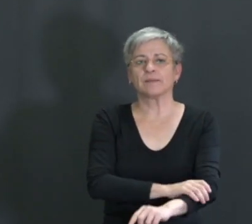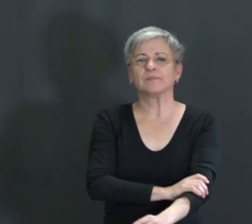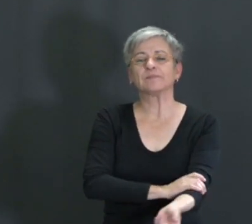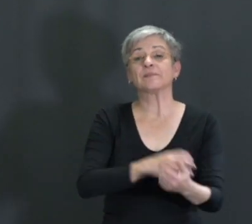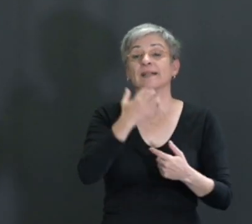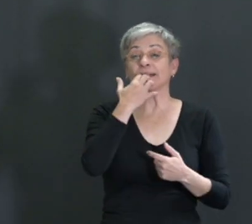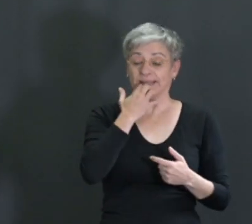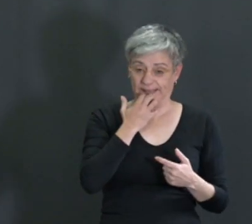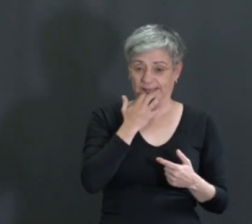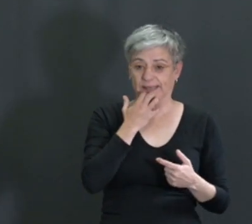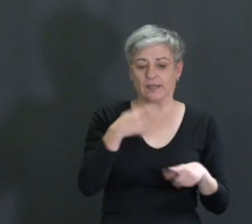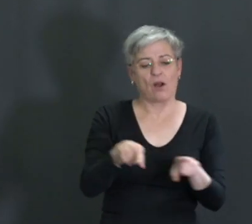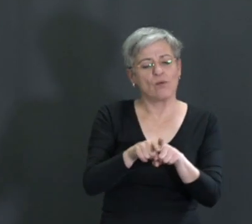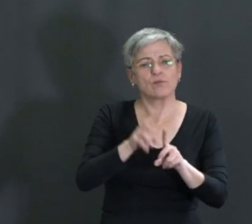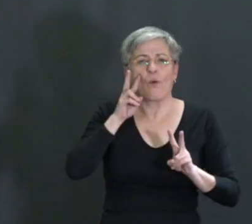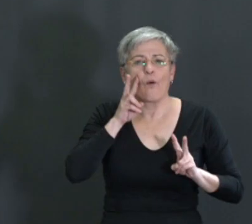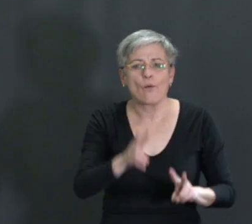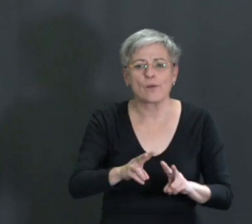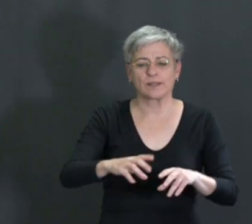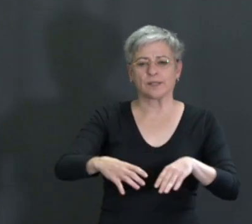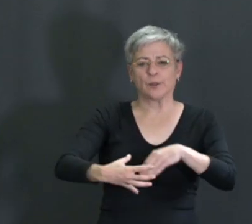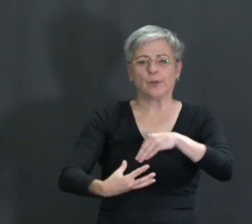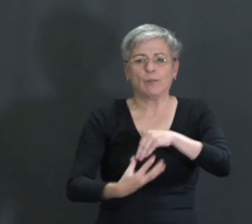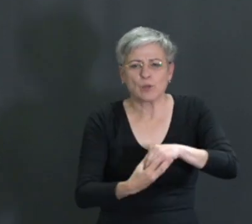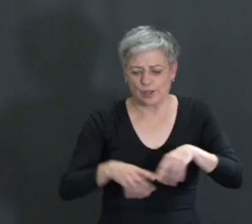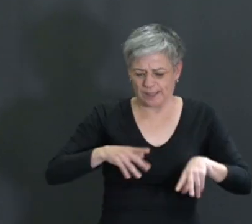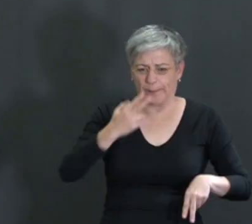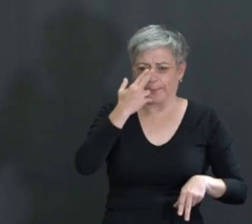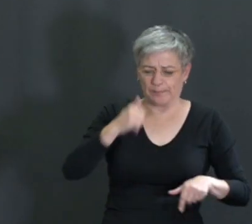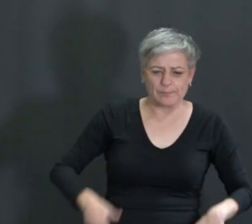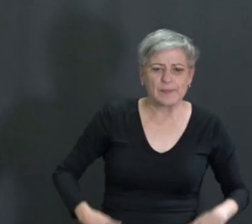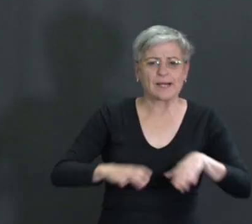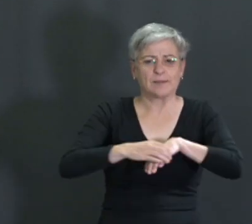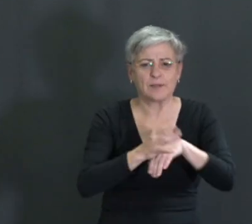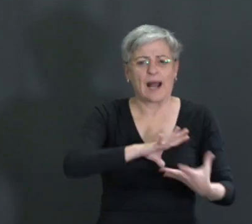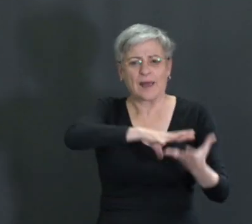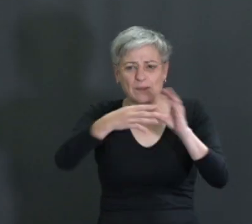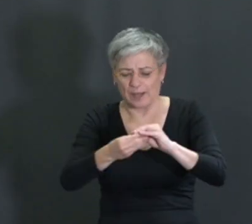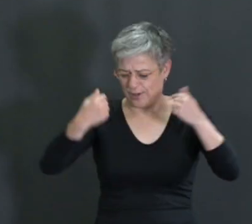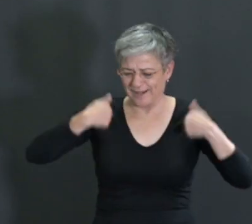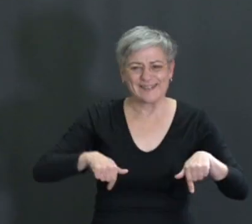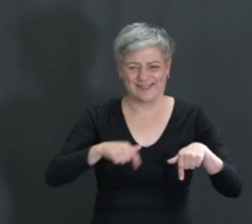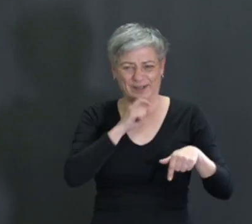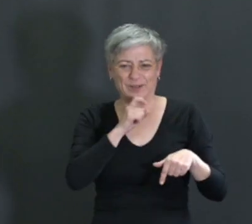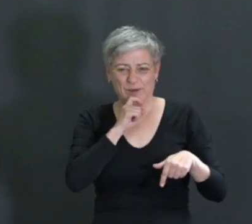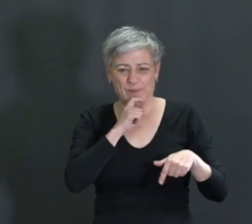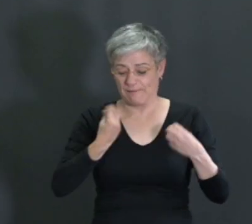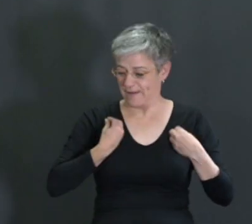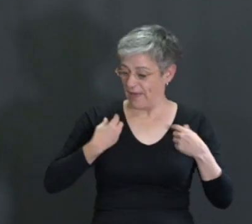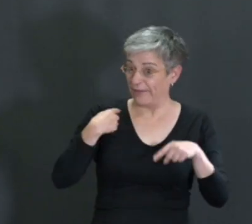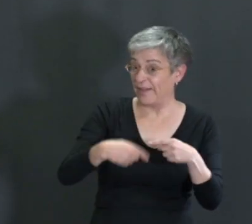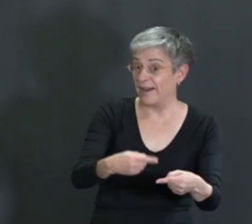la ortopedia de hoy en día y la ortoprotésica y muchas de las adaptaciones que se utilizan en vida